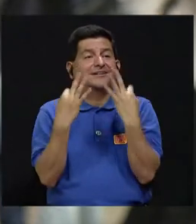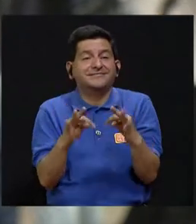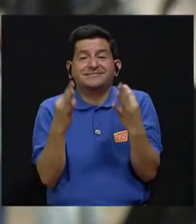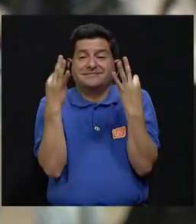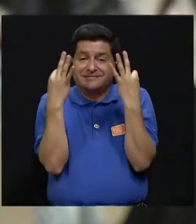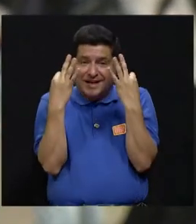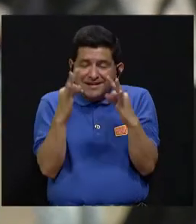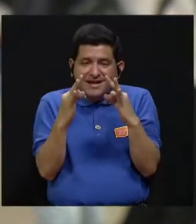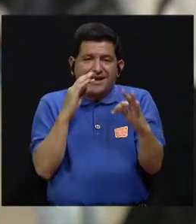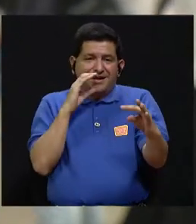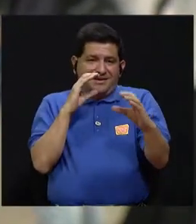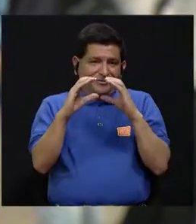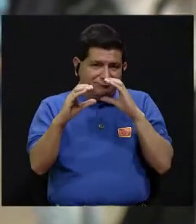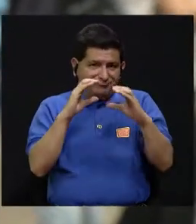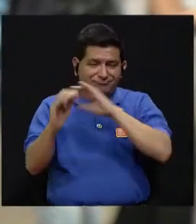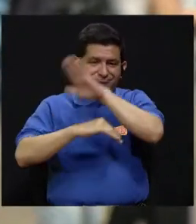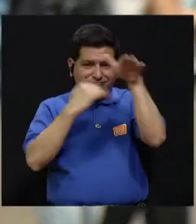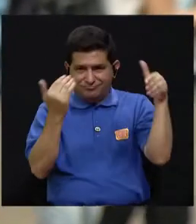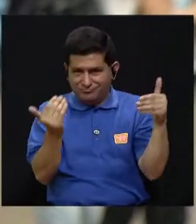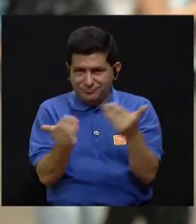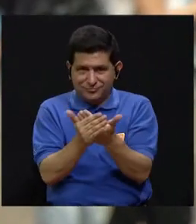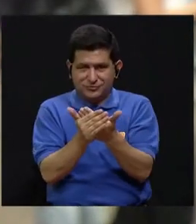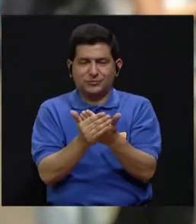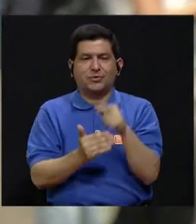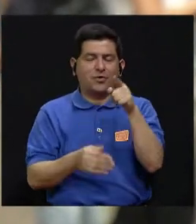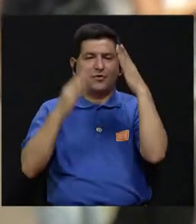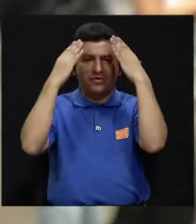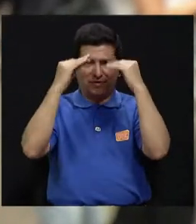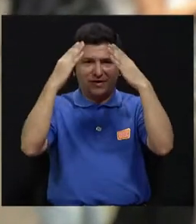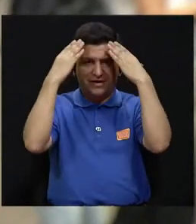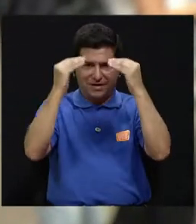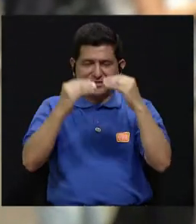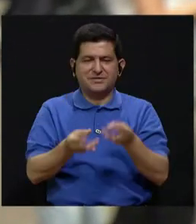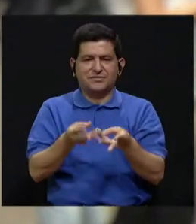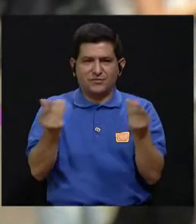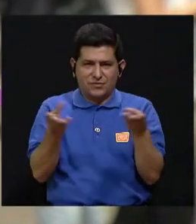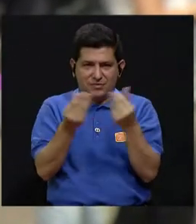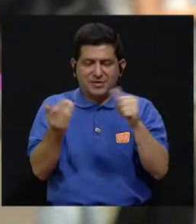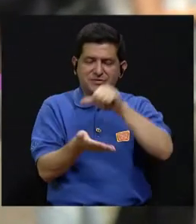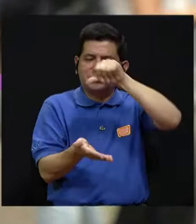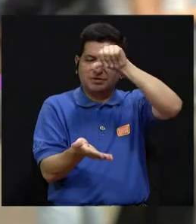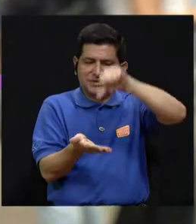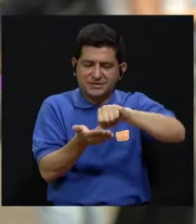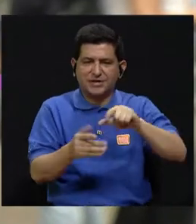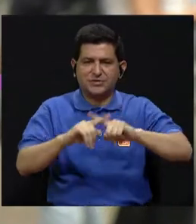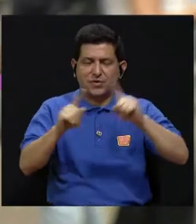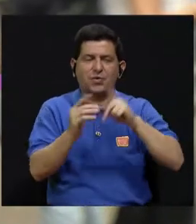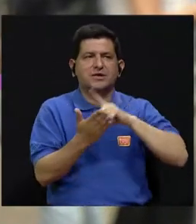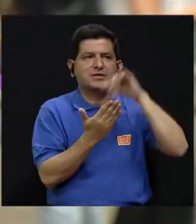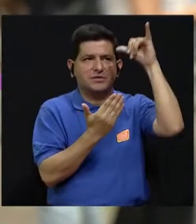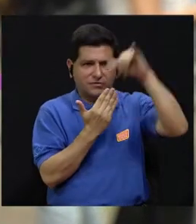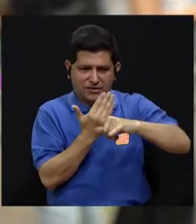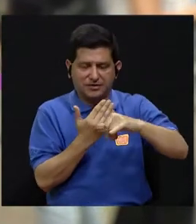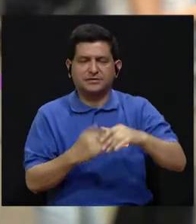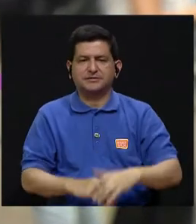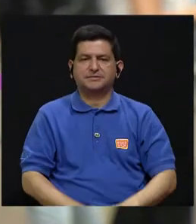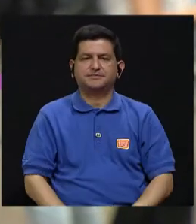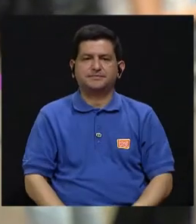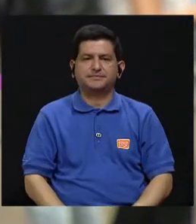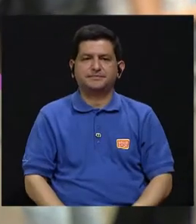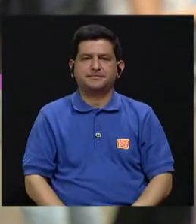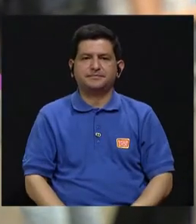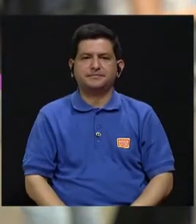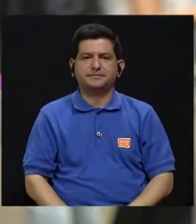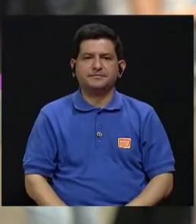ir comunicando precisamente toda la información que se va generando en el centro, ¿verdad? O en los diferentes proyectos. Sí,